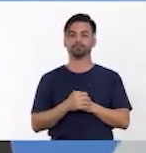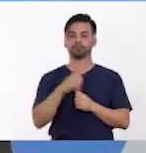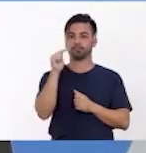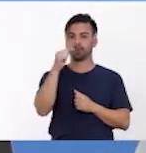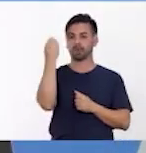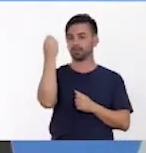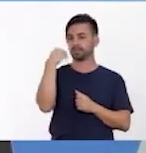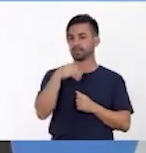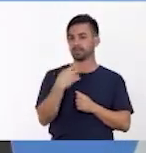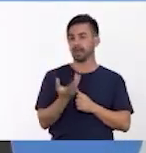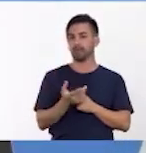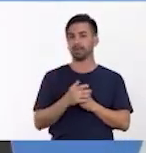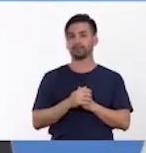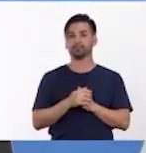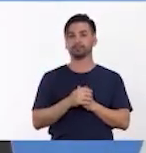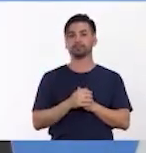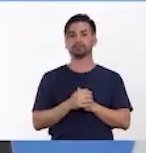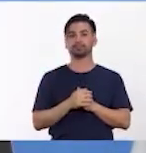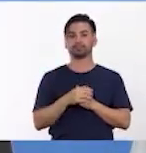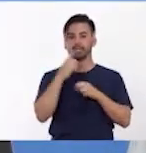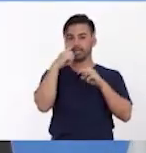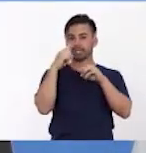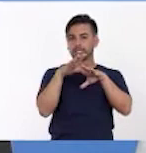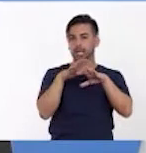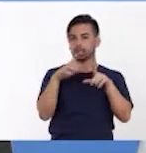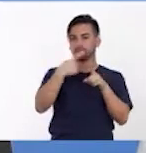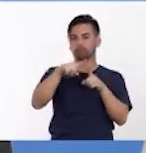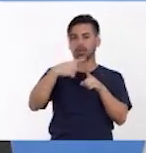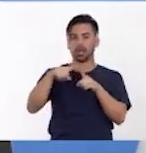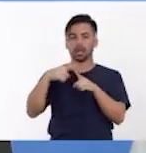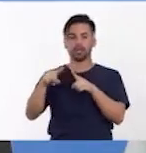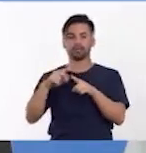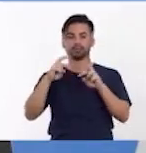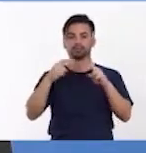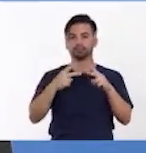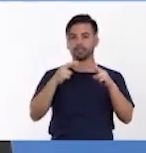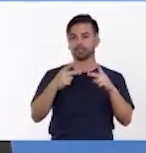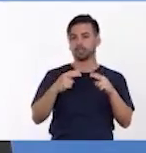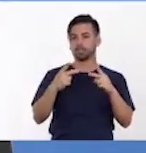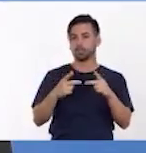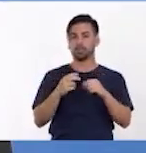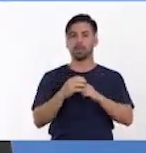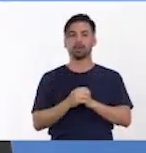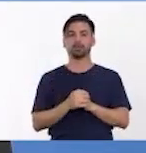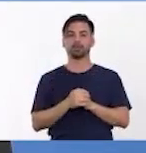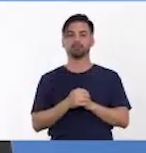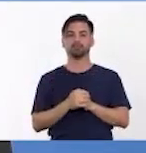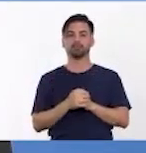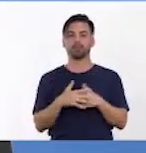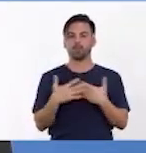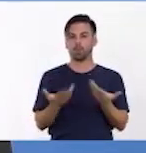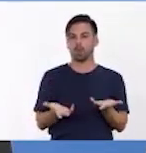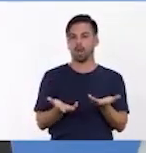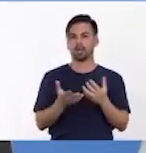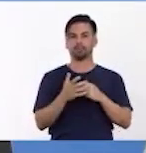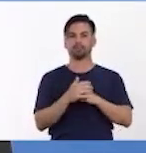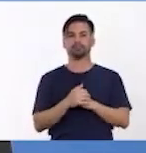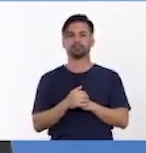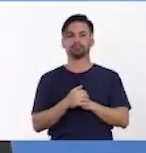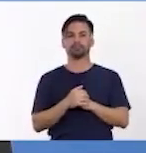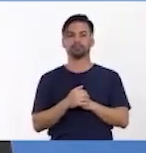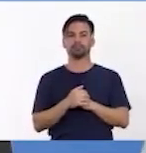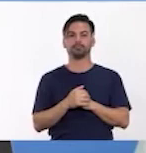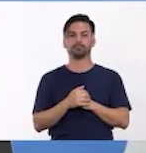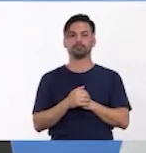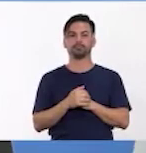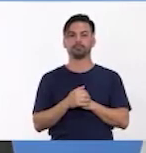ustedes que los recursos naturales renovables son aquellos que se regeneran, que no